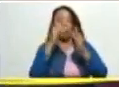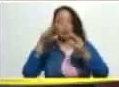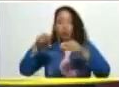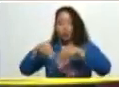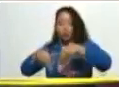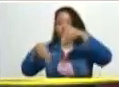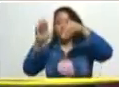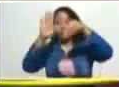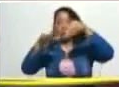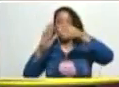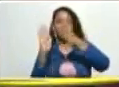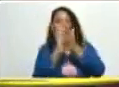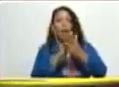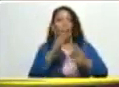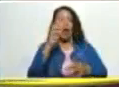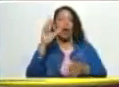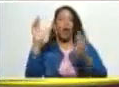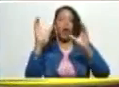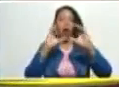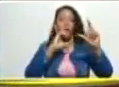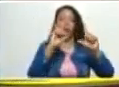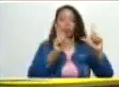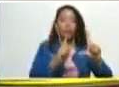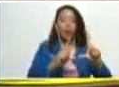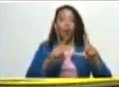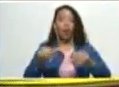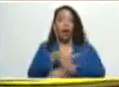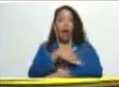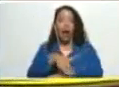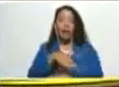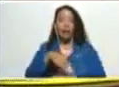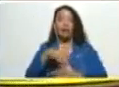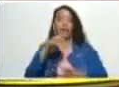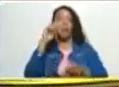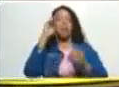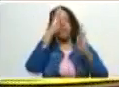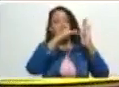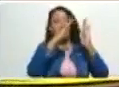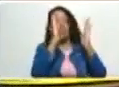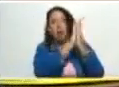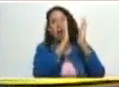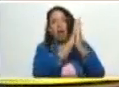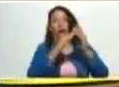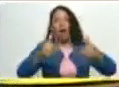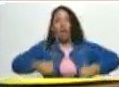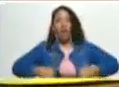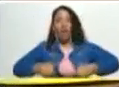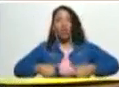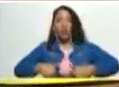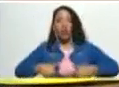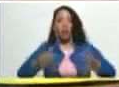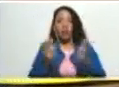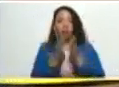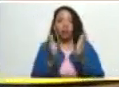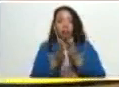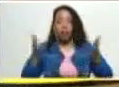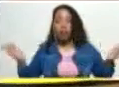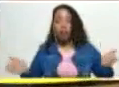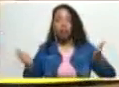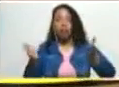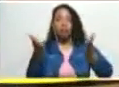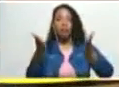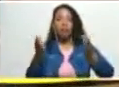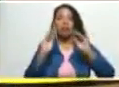redes calles y paredes un esfuerzo de motivación de información y